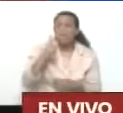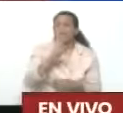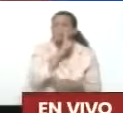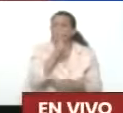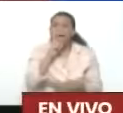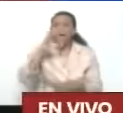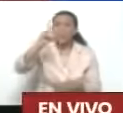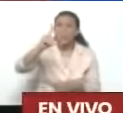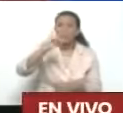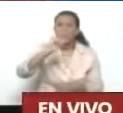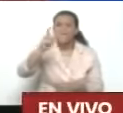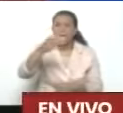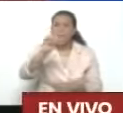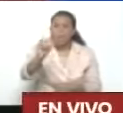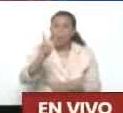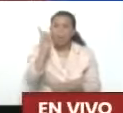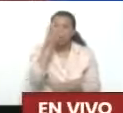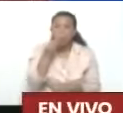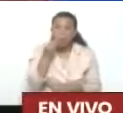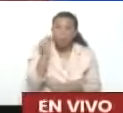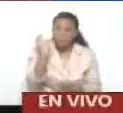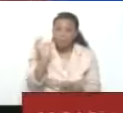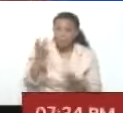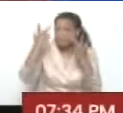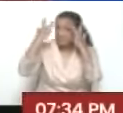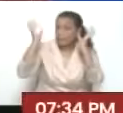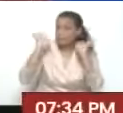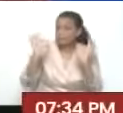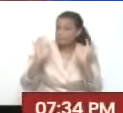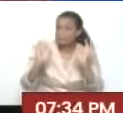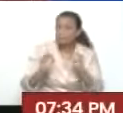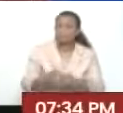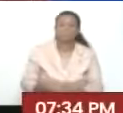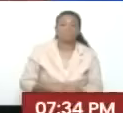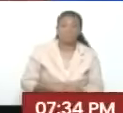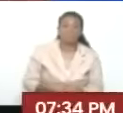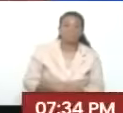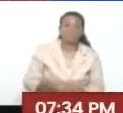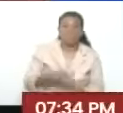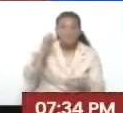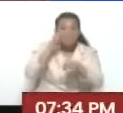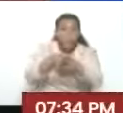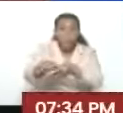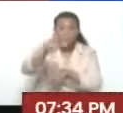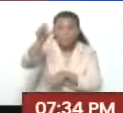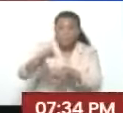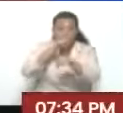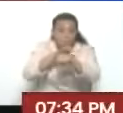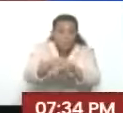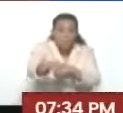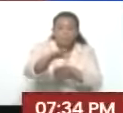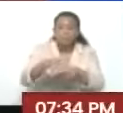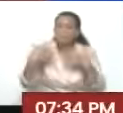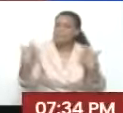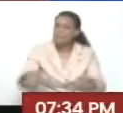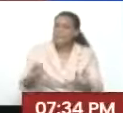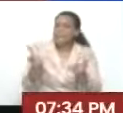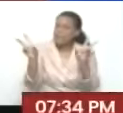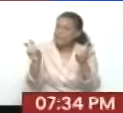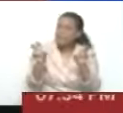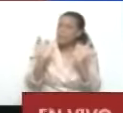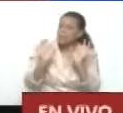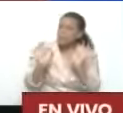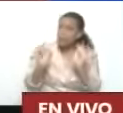vi. Muchacho marxista, inteligente, influencer. Y hablábamos de ese tema